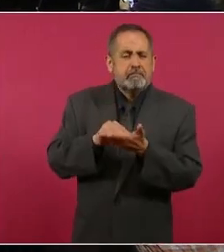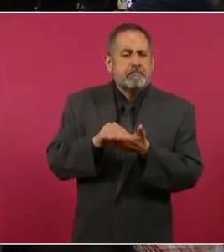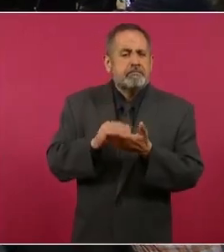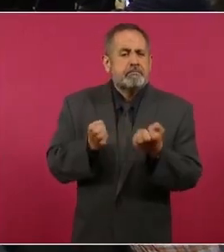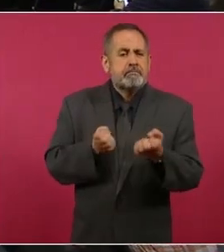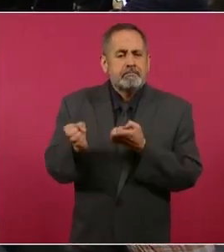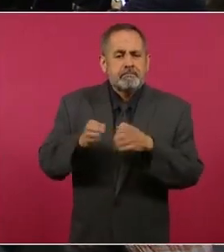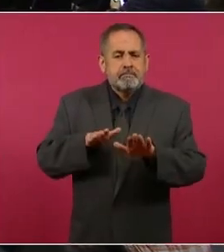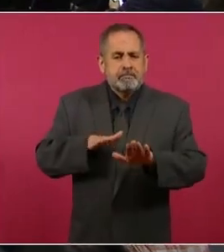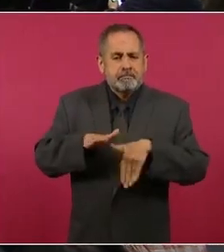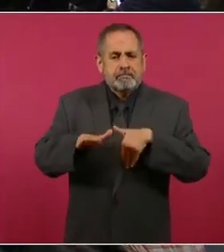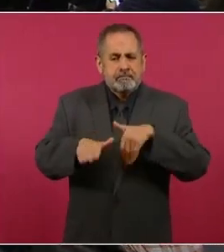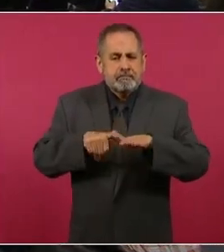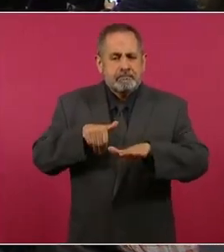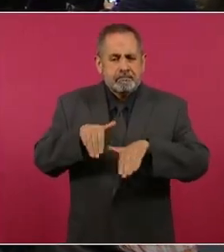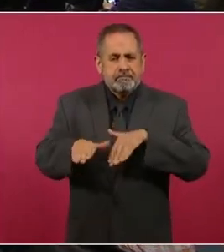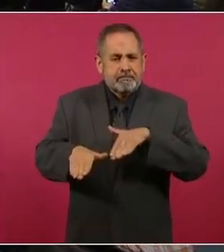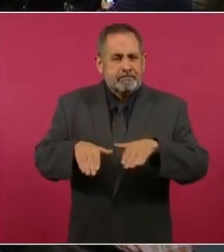¿No está la caminadora?